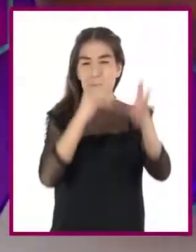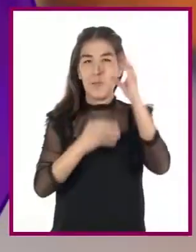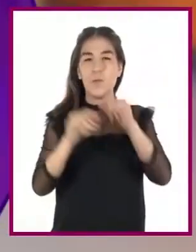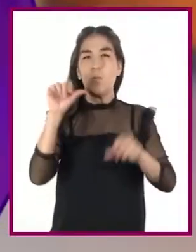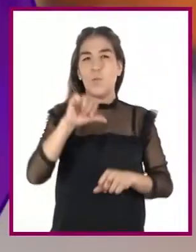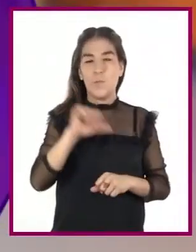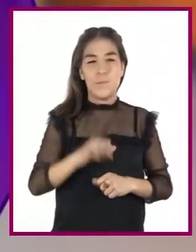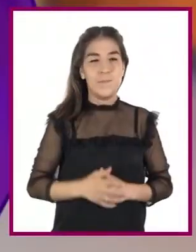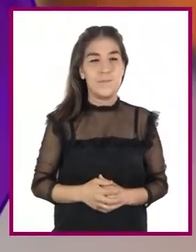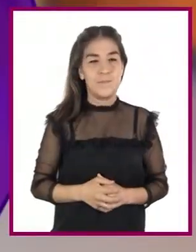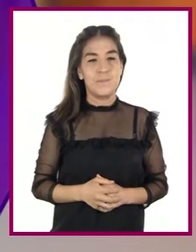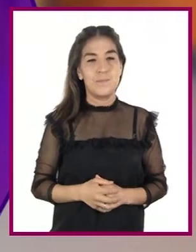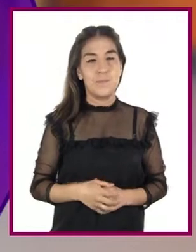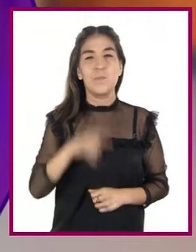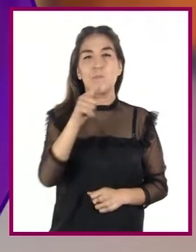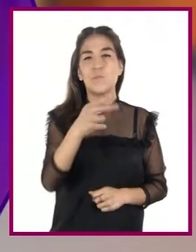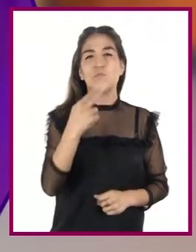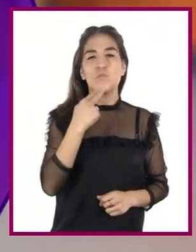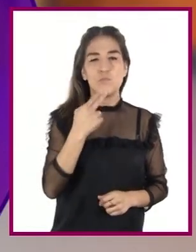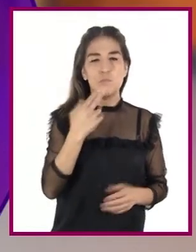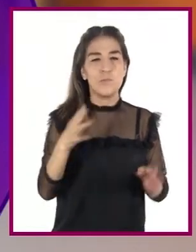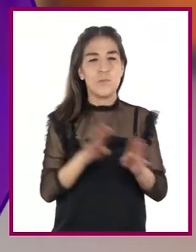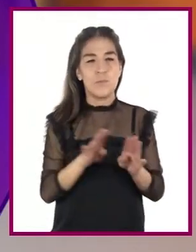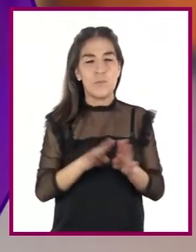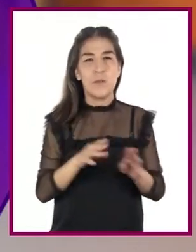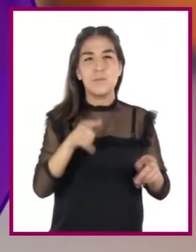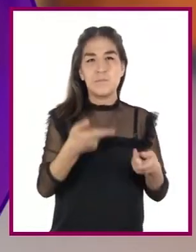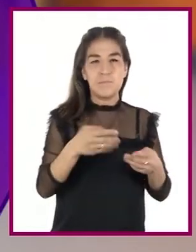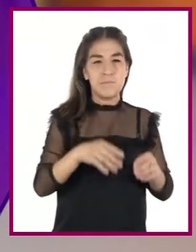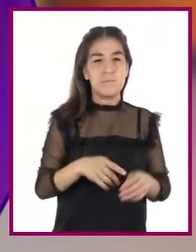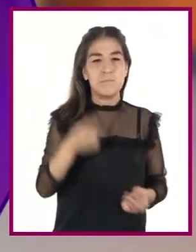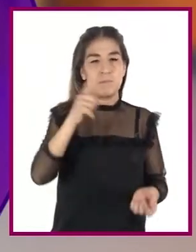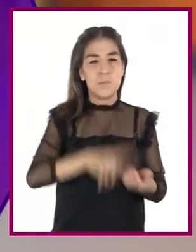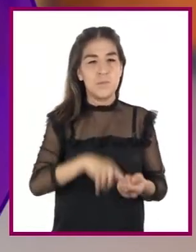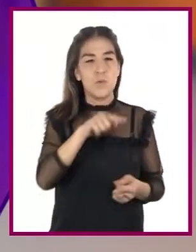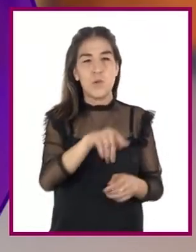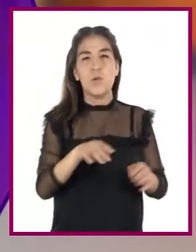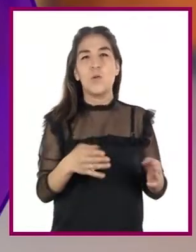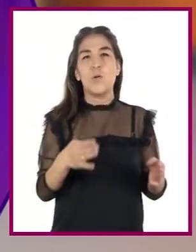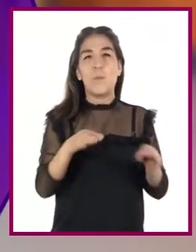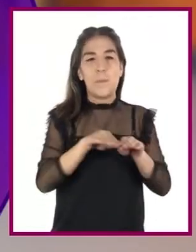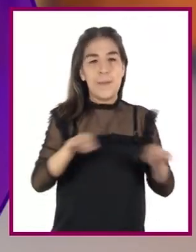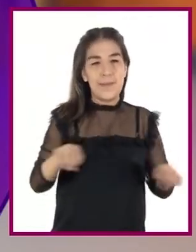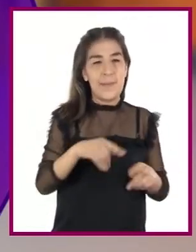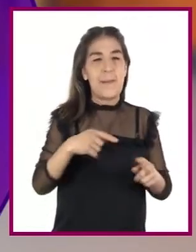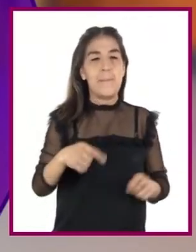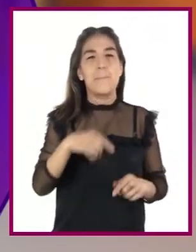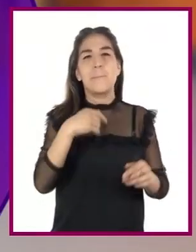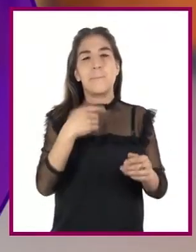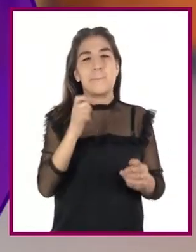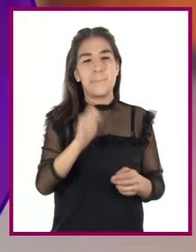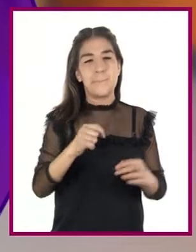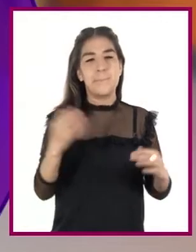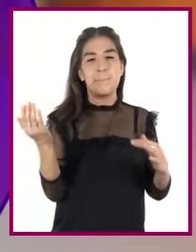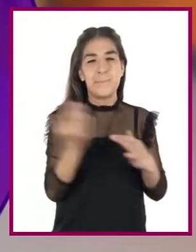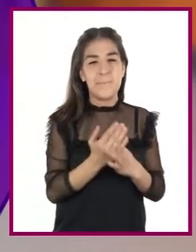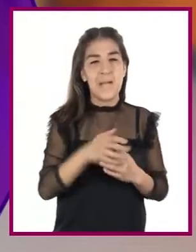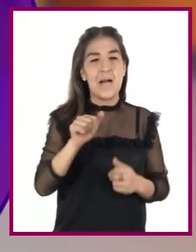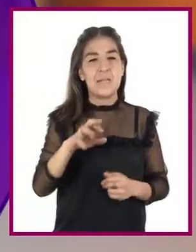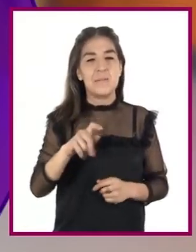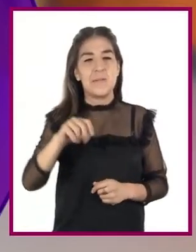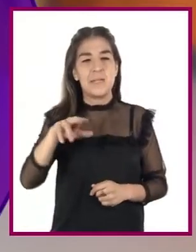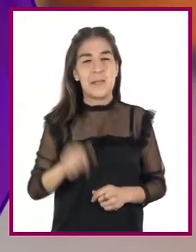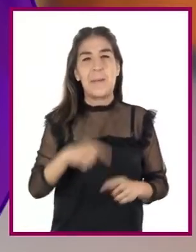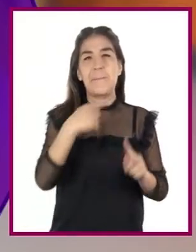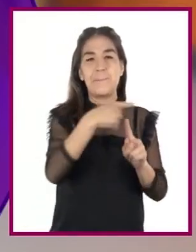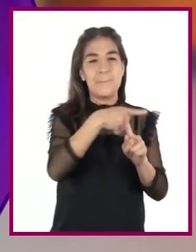esperado. Usa e interpreta medidas de tendencia central, moda, media aritmética y mediana, el rango y